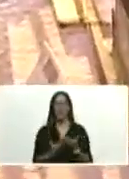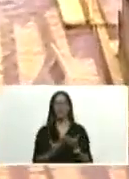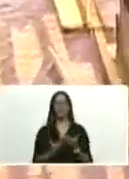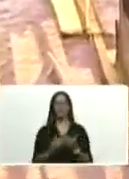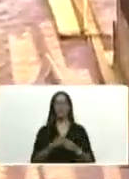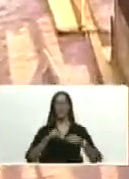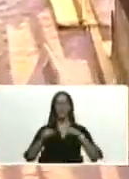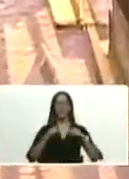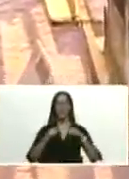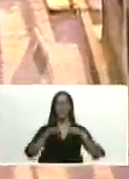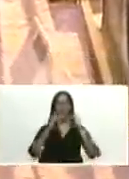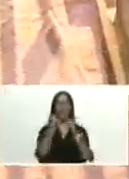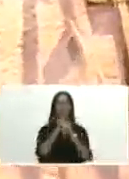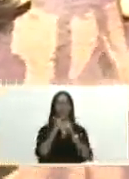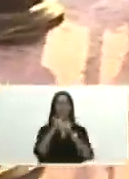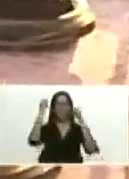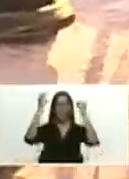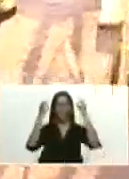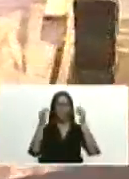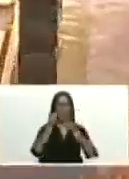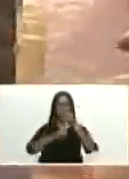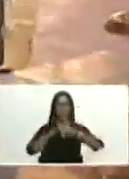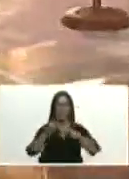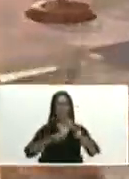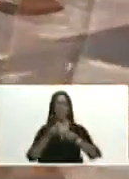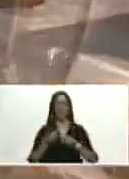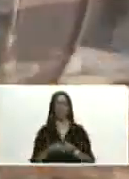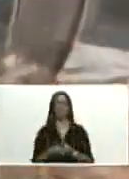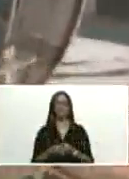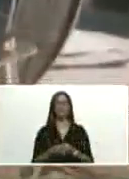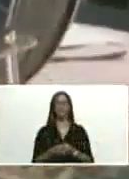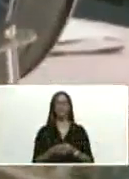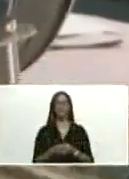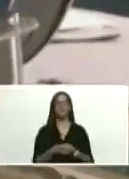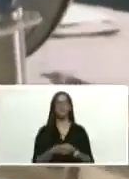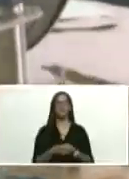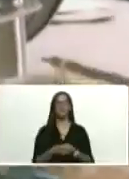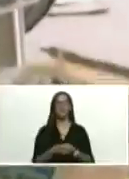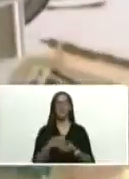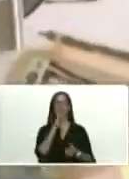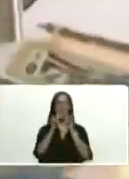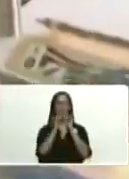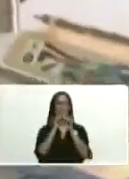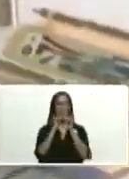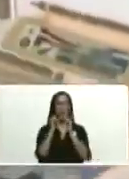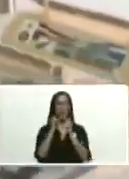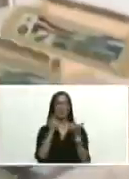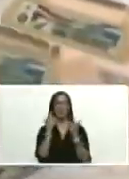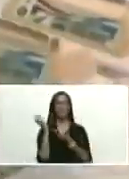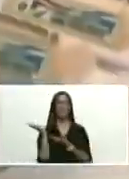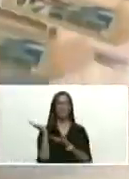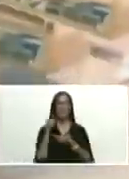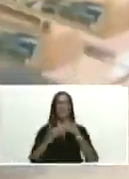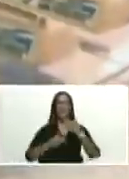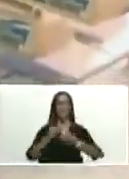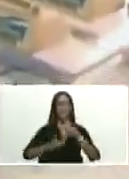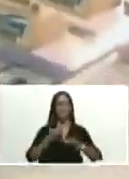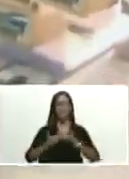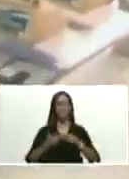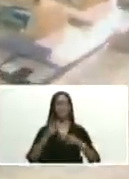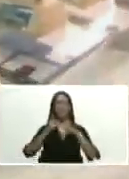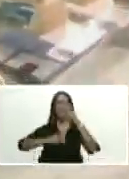inventiva de la clase Obrera y ha permitido eso qué me informa el proceso productivo